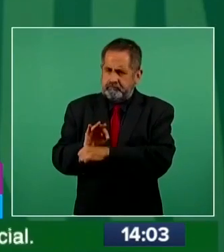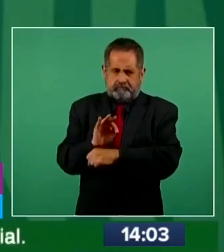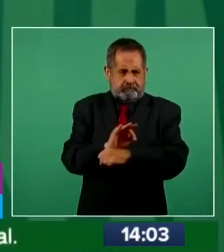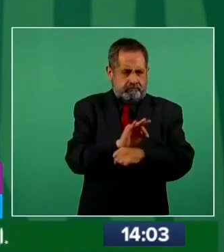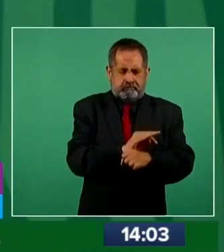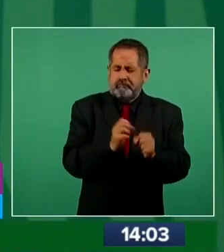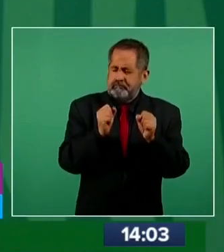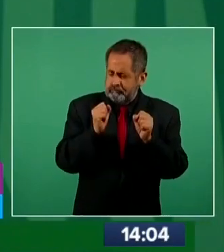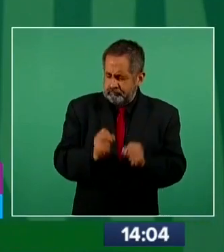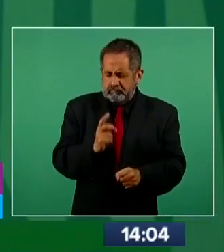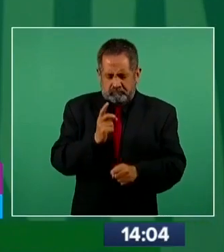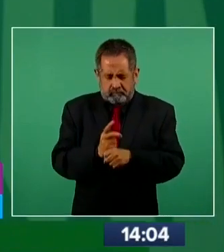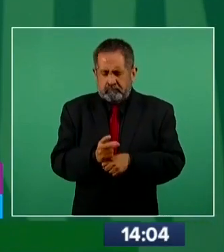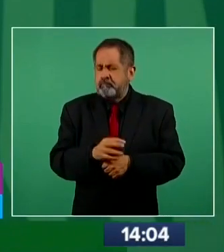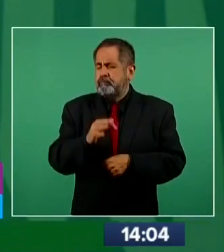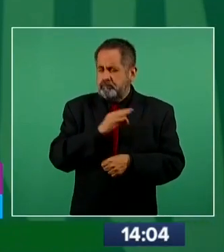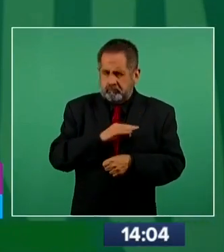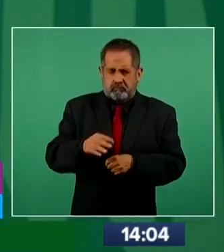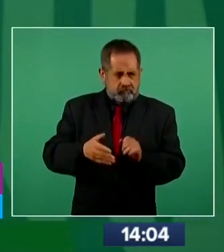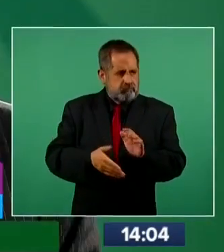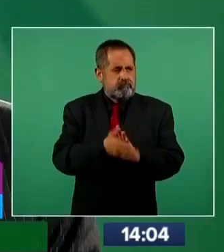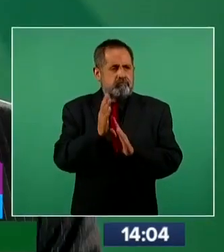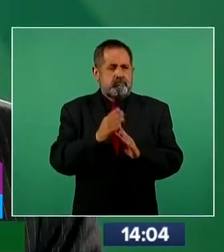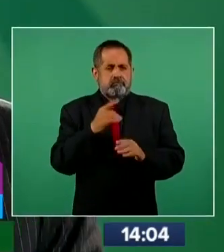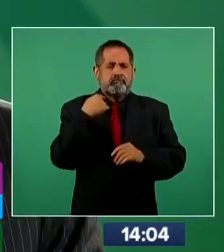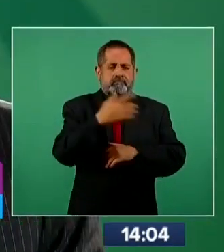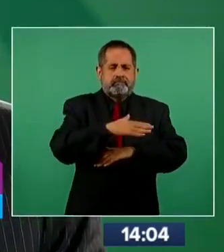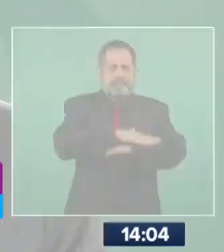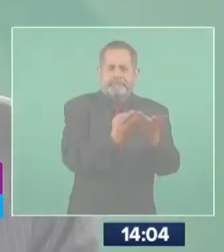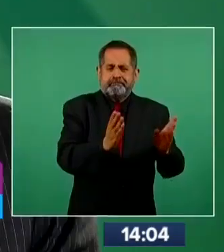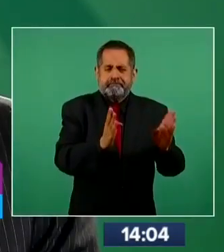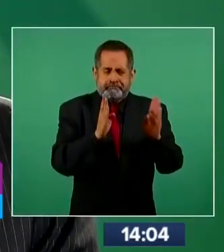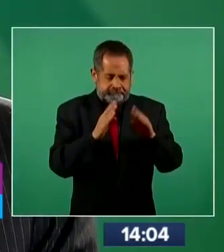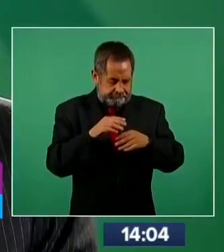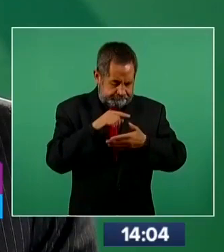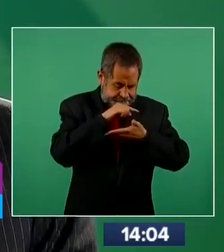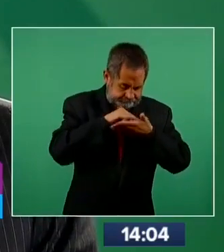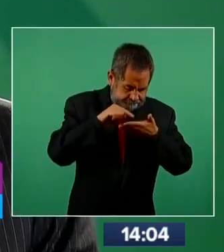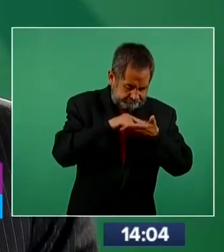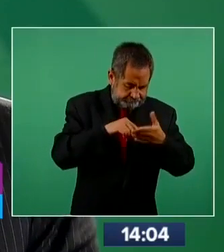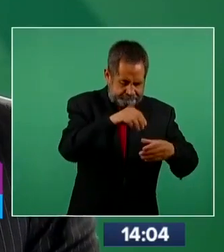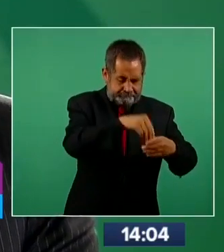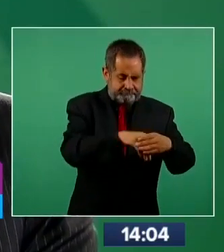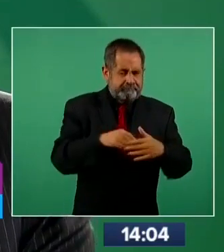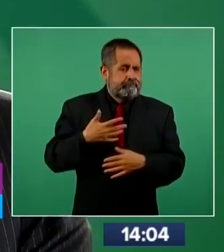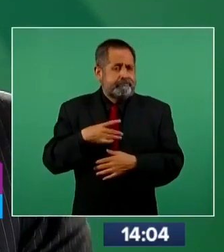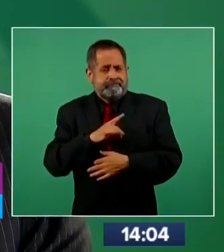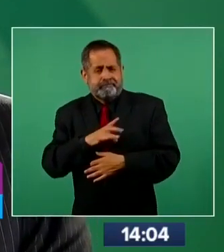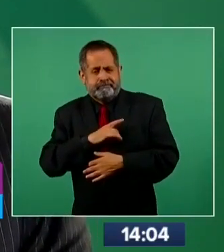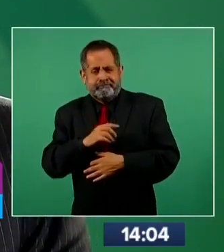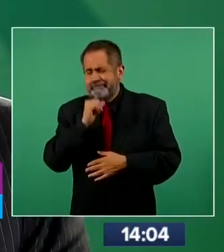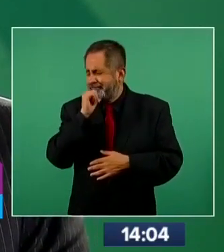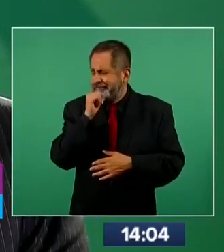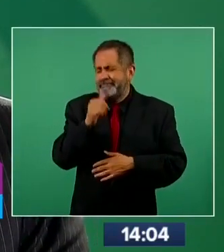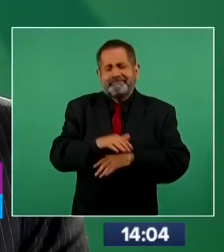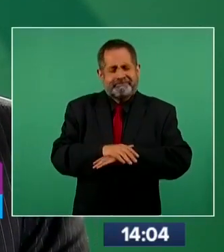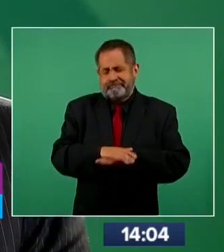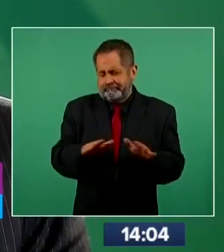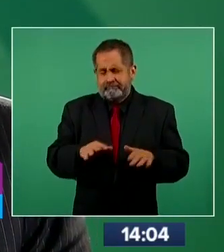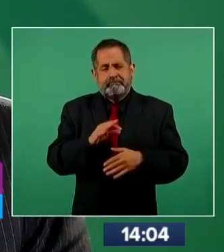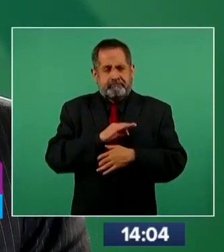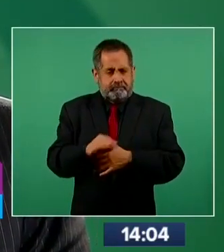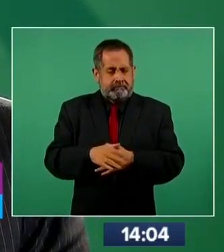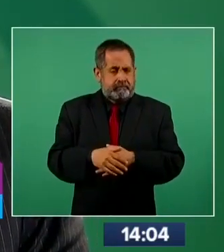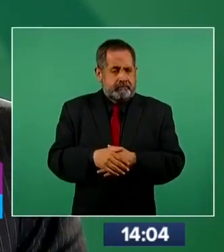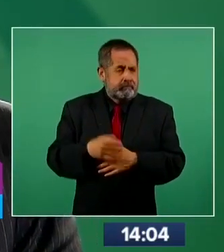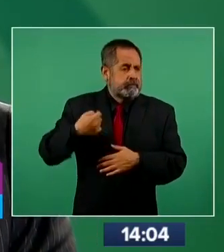participar en las elecciones y miedo que no nos